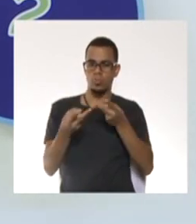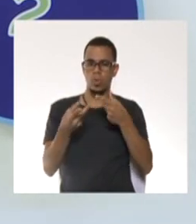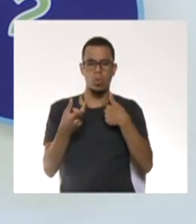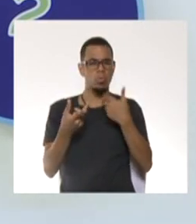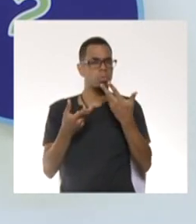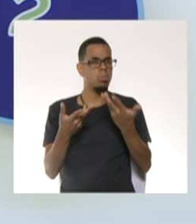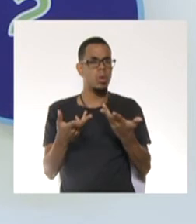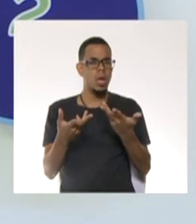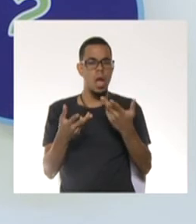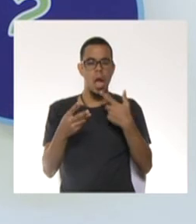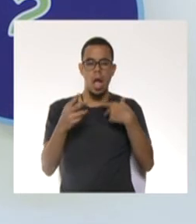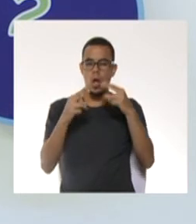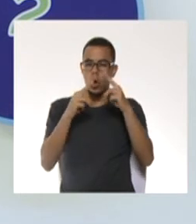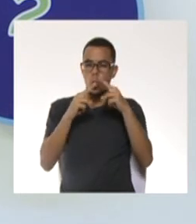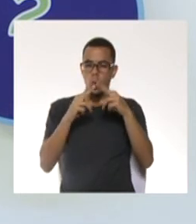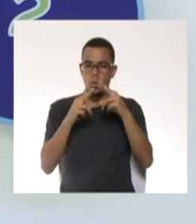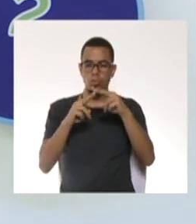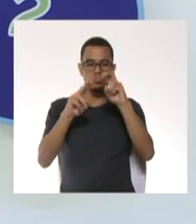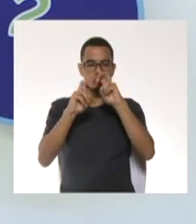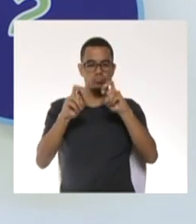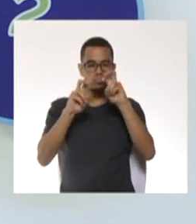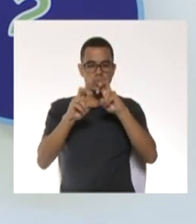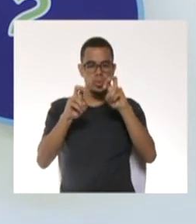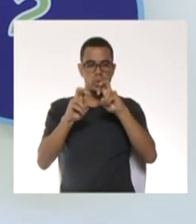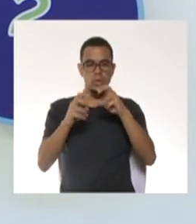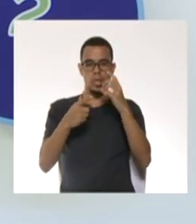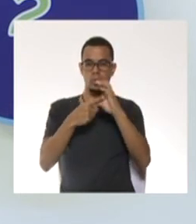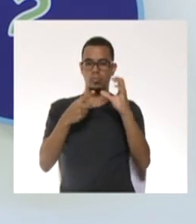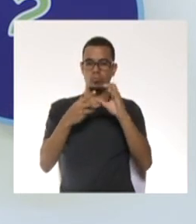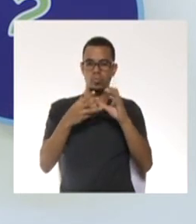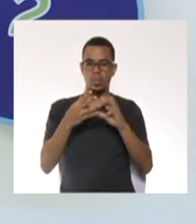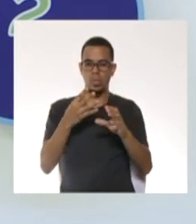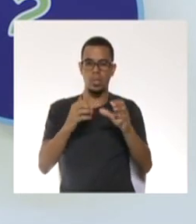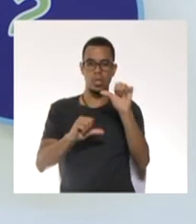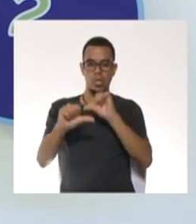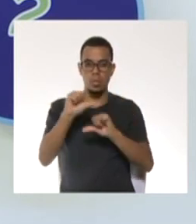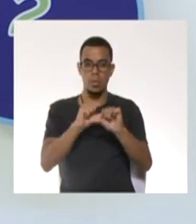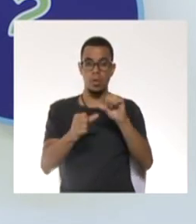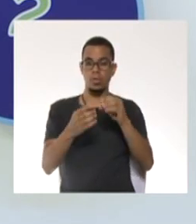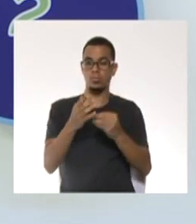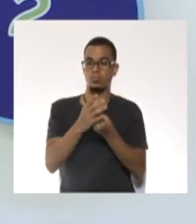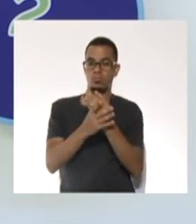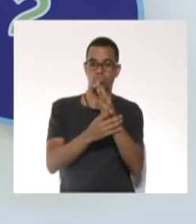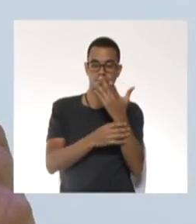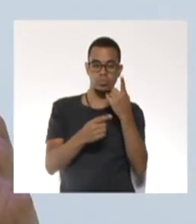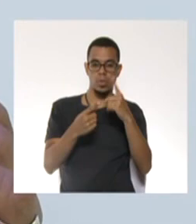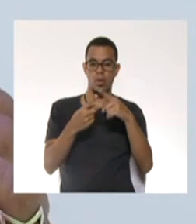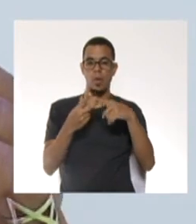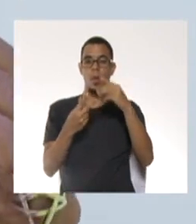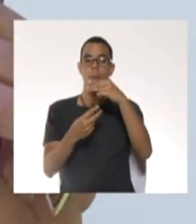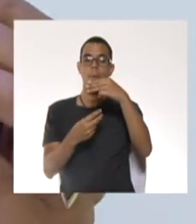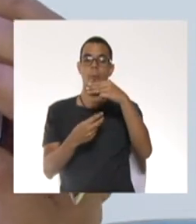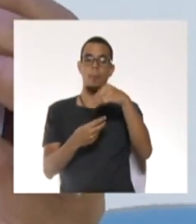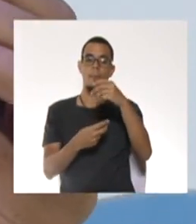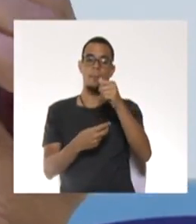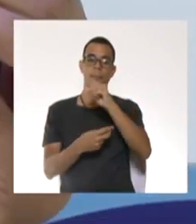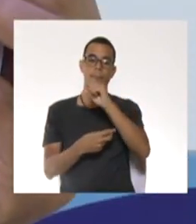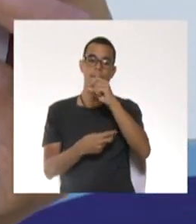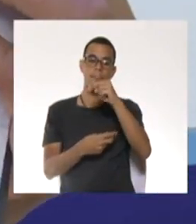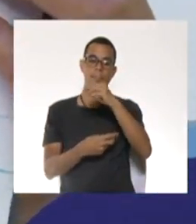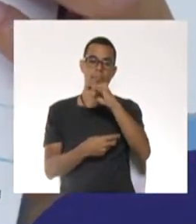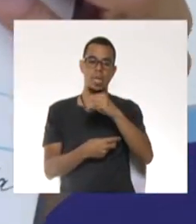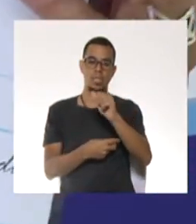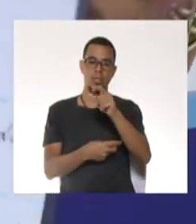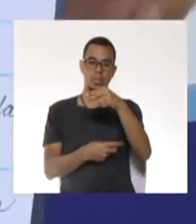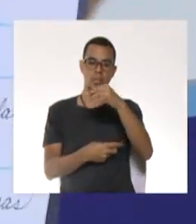elaborar, a conocer los compuestos químicos de la manzanilla, de la vainilla y de la canela. Una